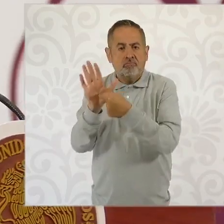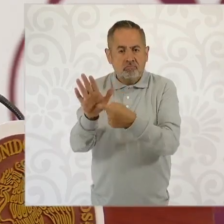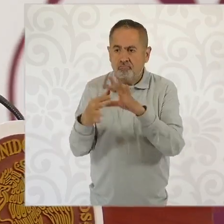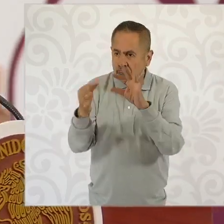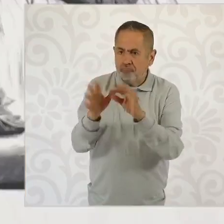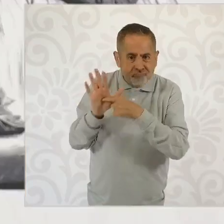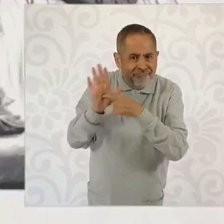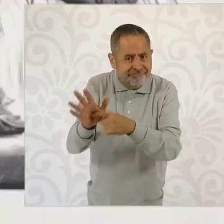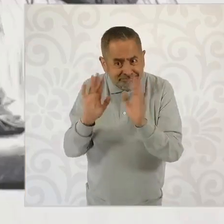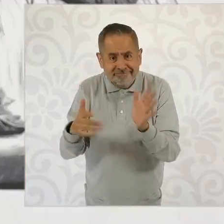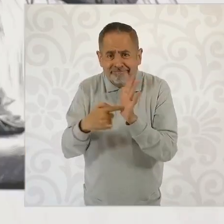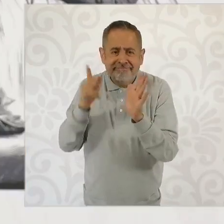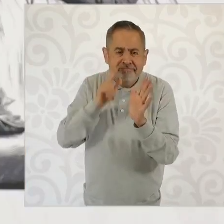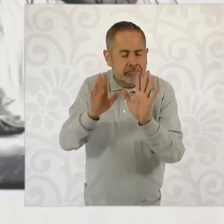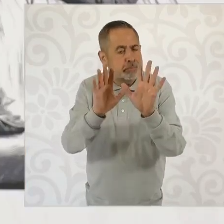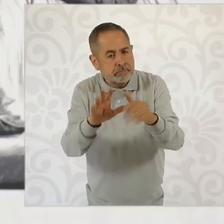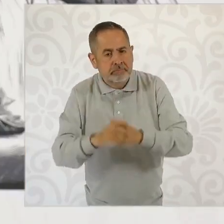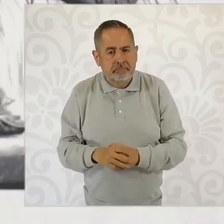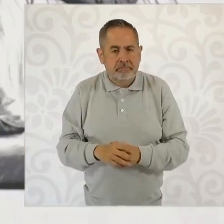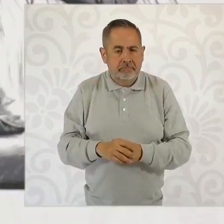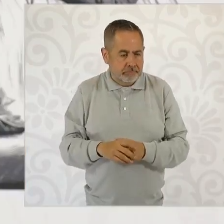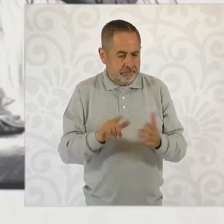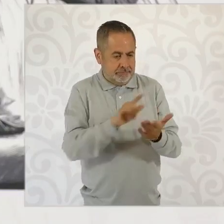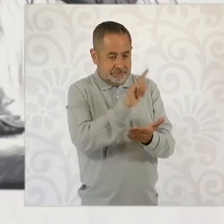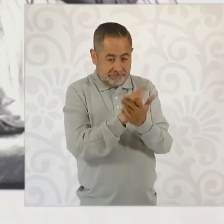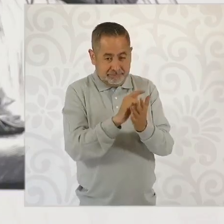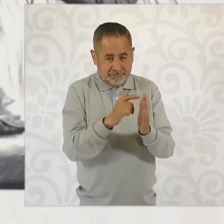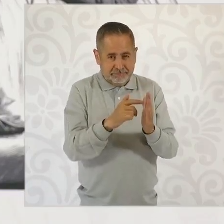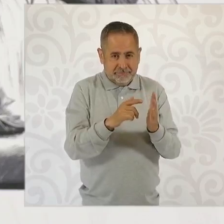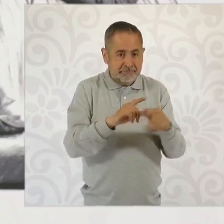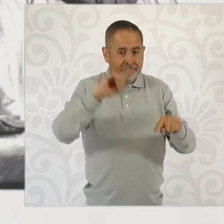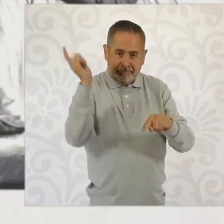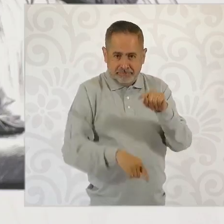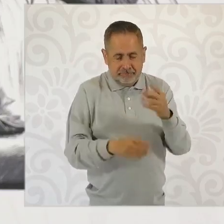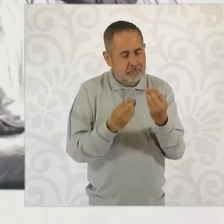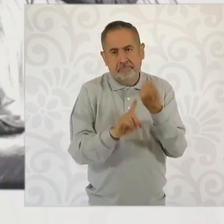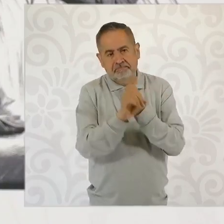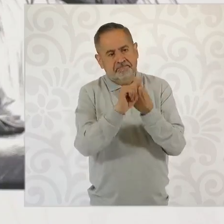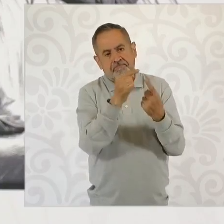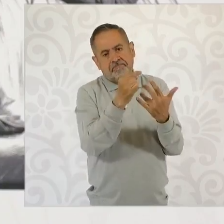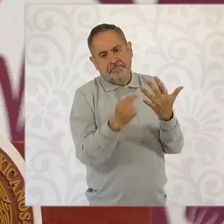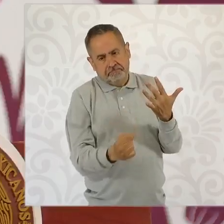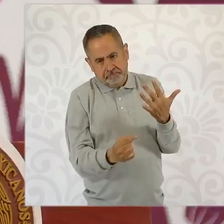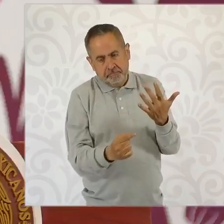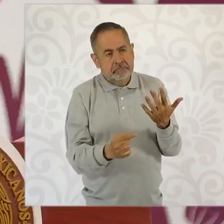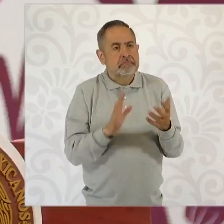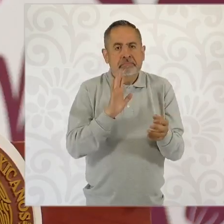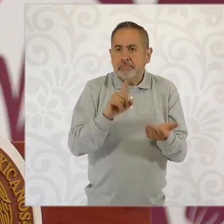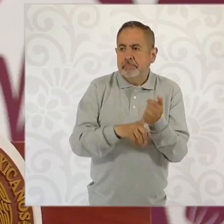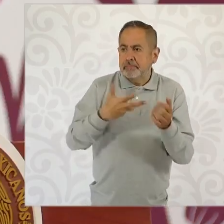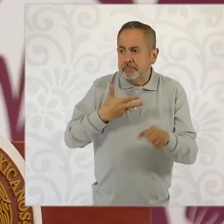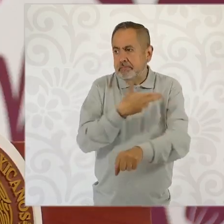eso, es que, a ver, quitar la reforma tiene problemáticas diversas, porque